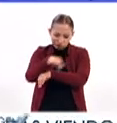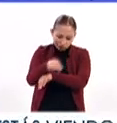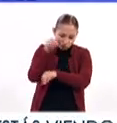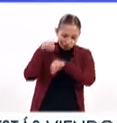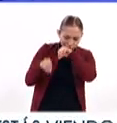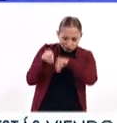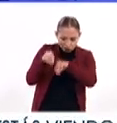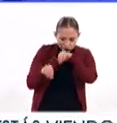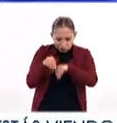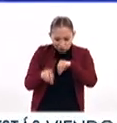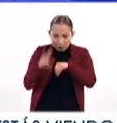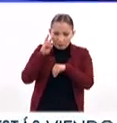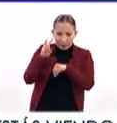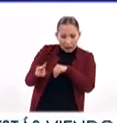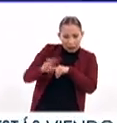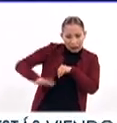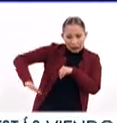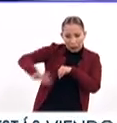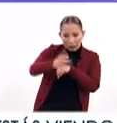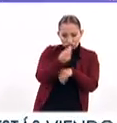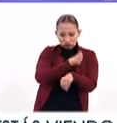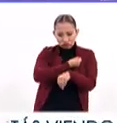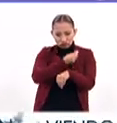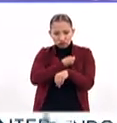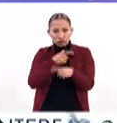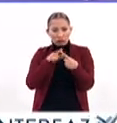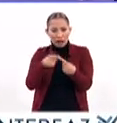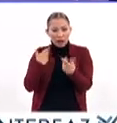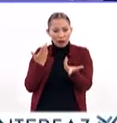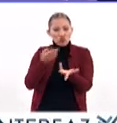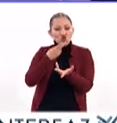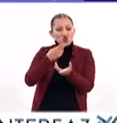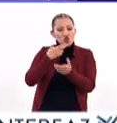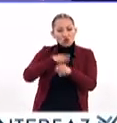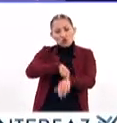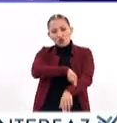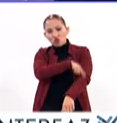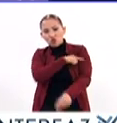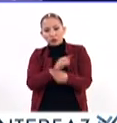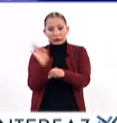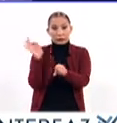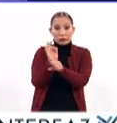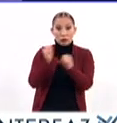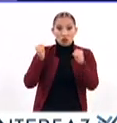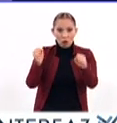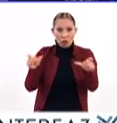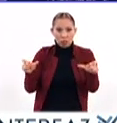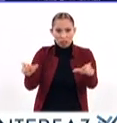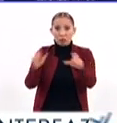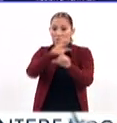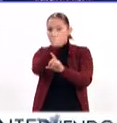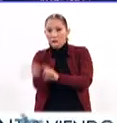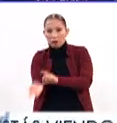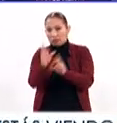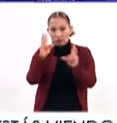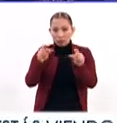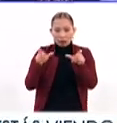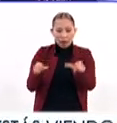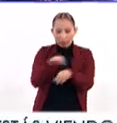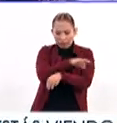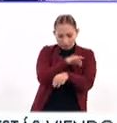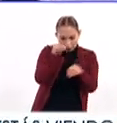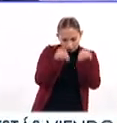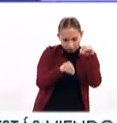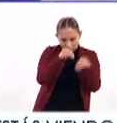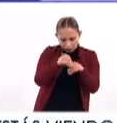ingeniería, tomando en cuenta toda la cuestión de resistencia, de durabilidad, de factores de seguridad, y con eso se hace un diseño, se pasa a